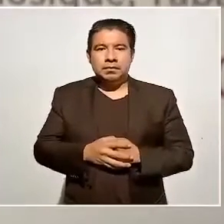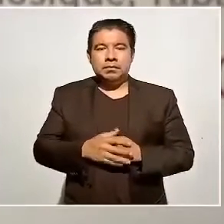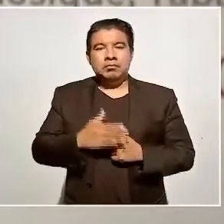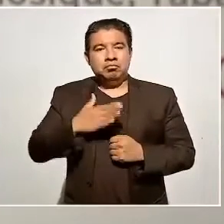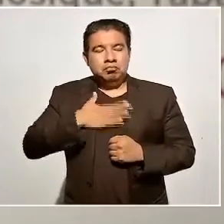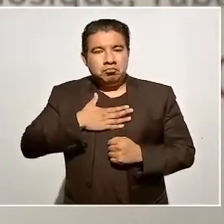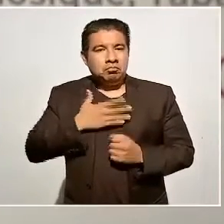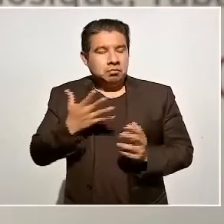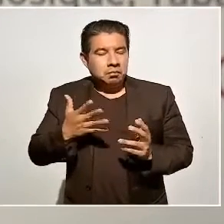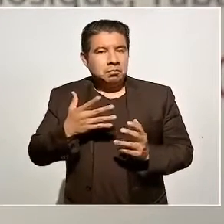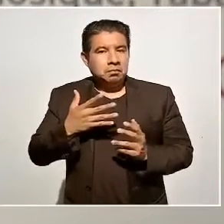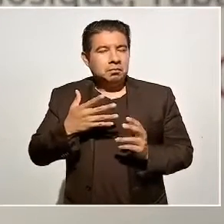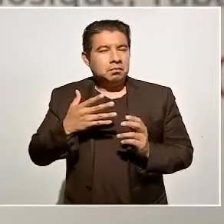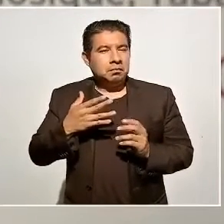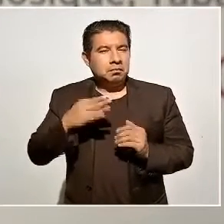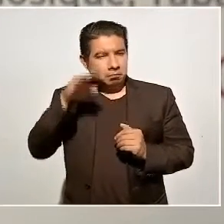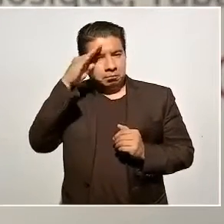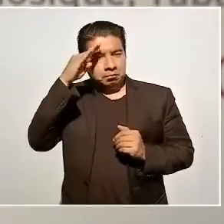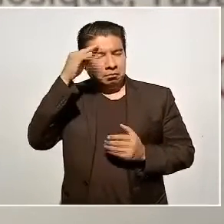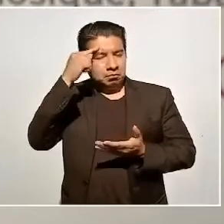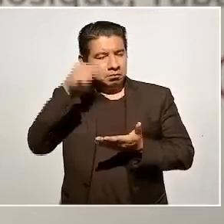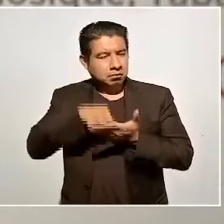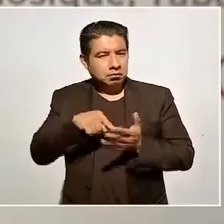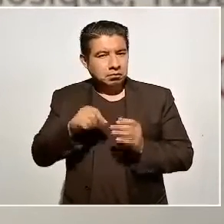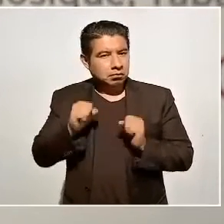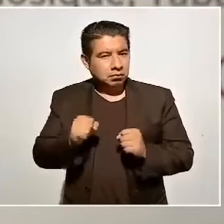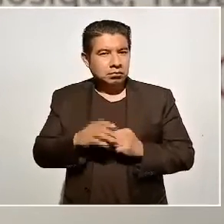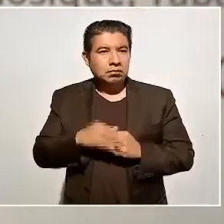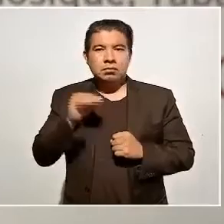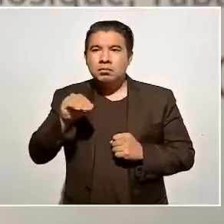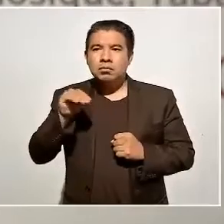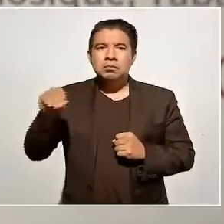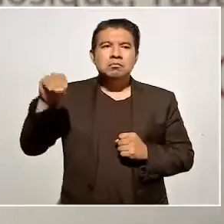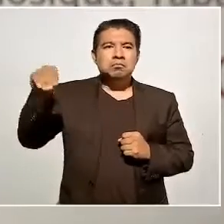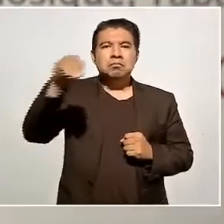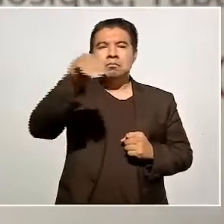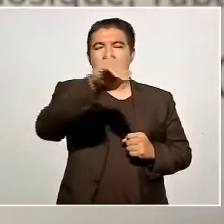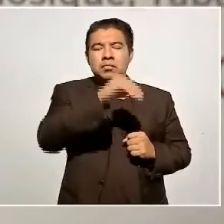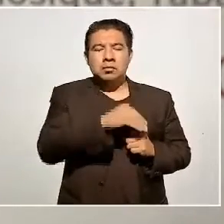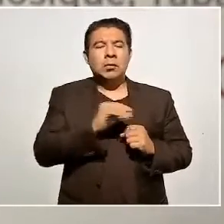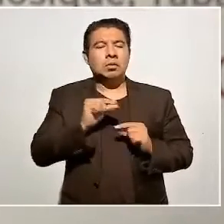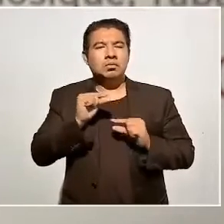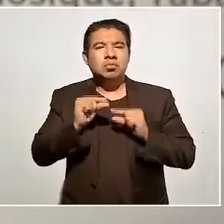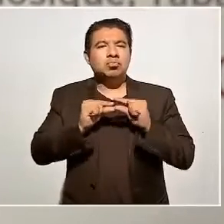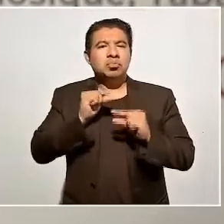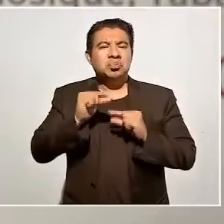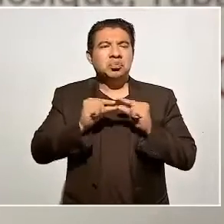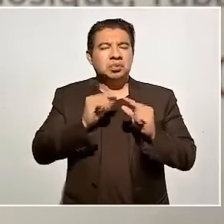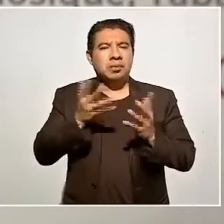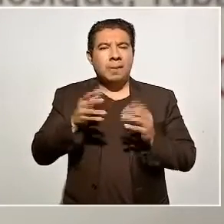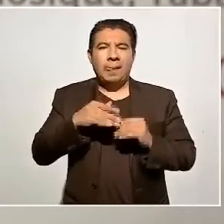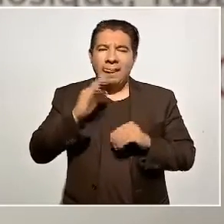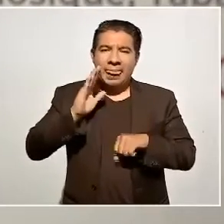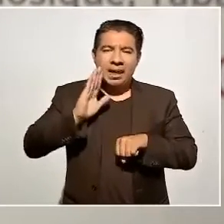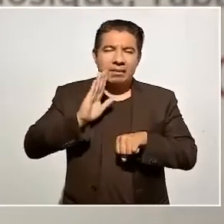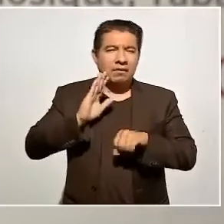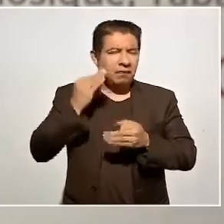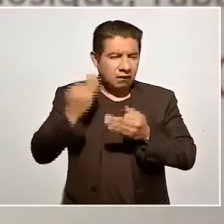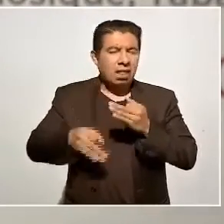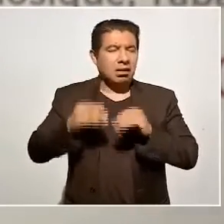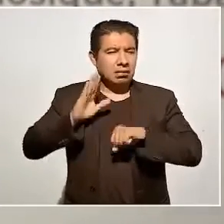Yo creo, al terminar esta gira, que vamos avanzando, aunque